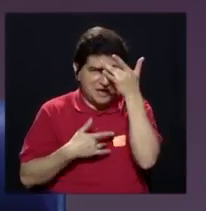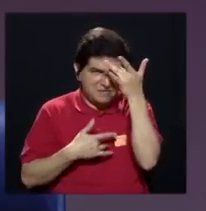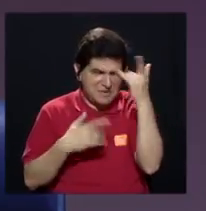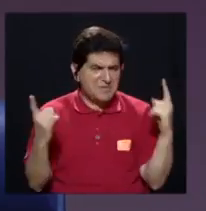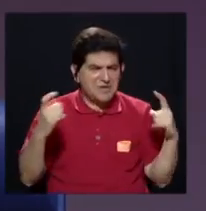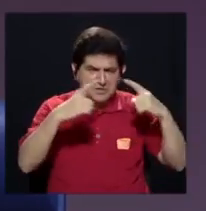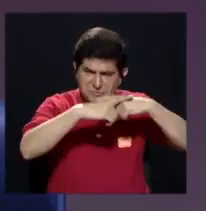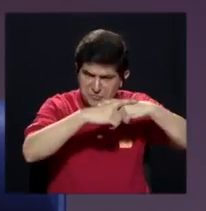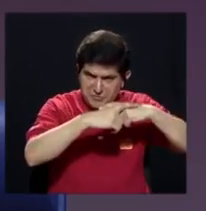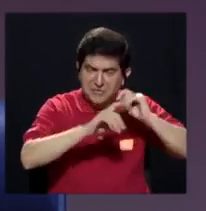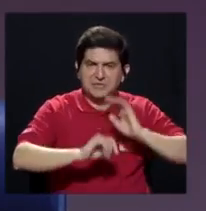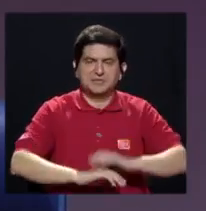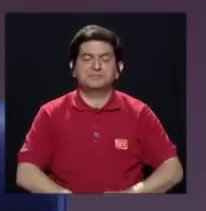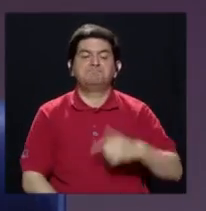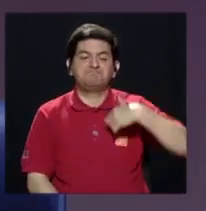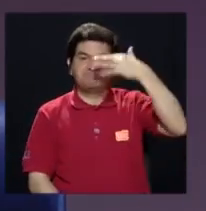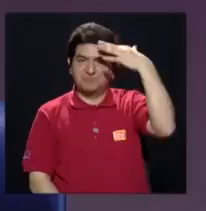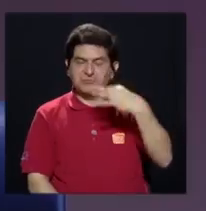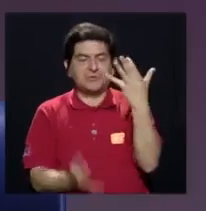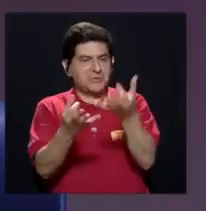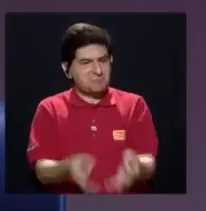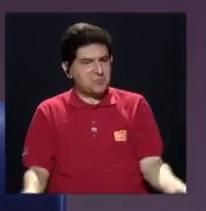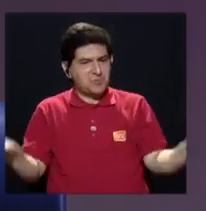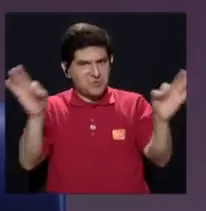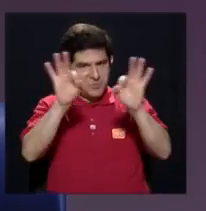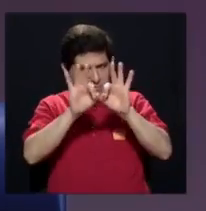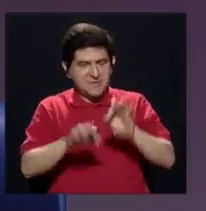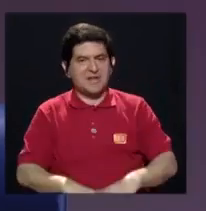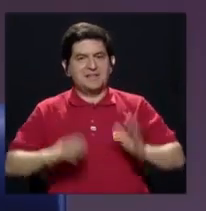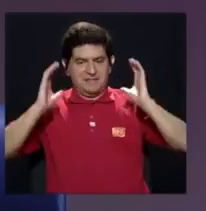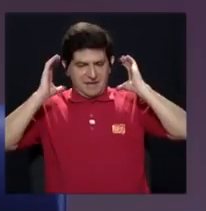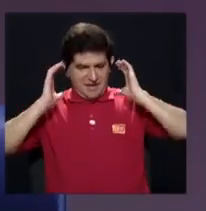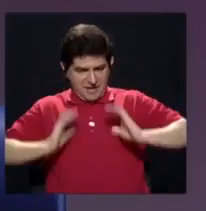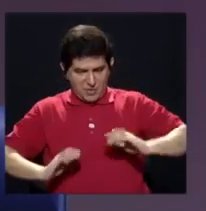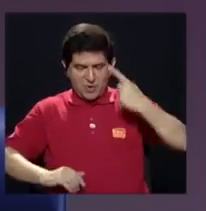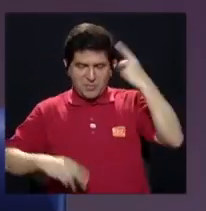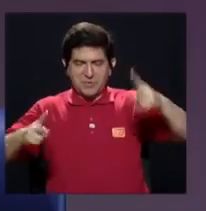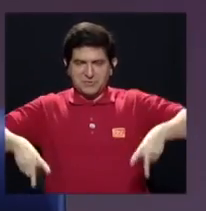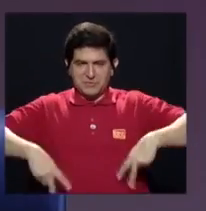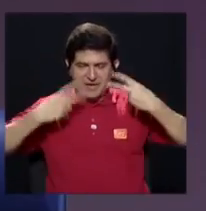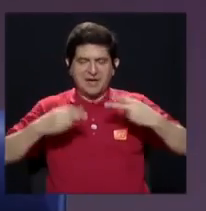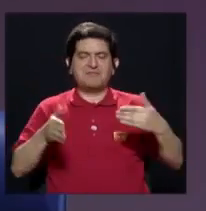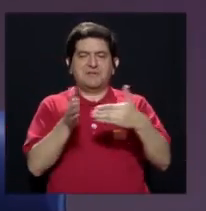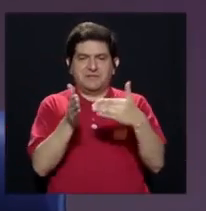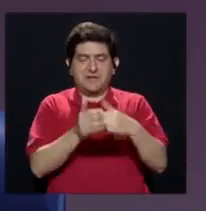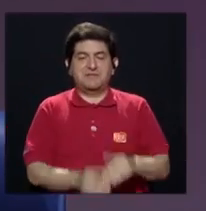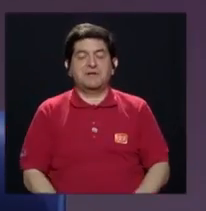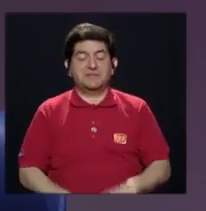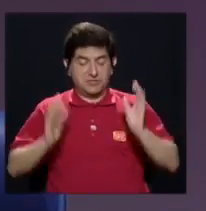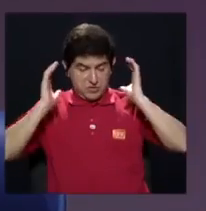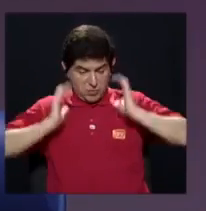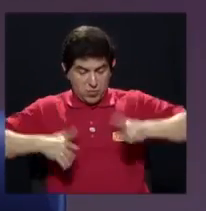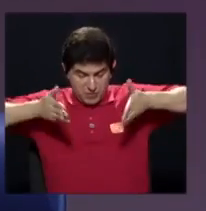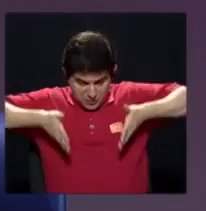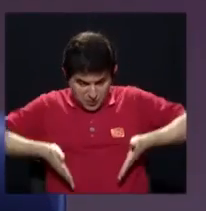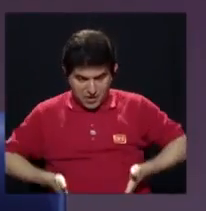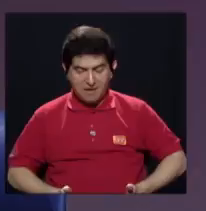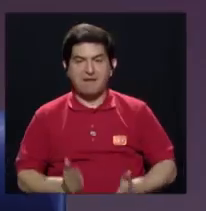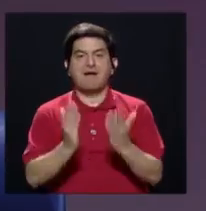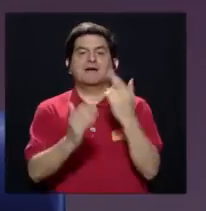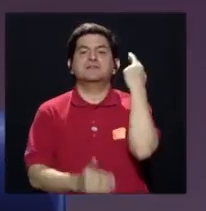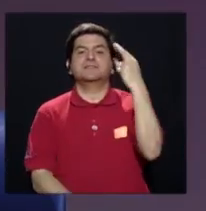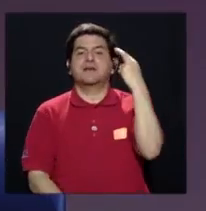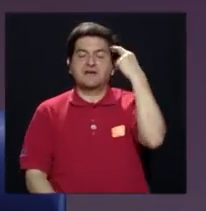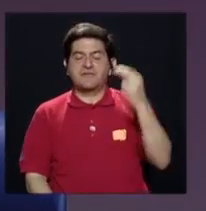complejas eh Creo que vale la pena recuperarnos los cuerpos para la vida Los cuerpos nacimos eminentemente con una